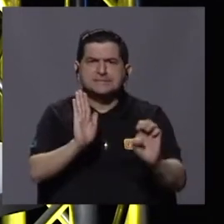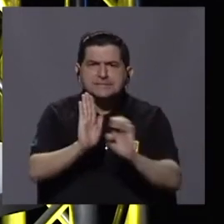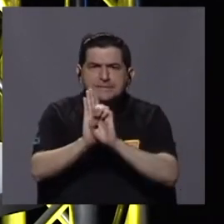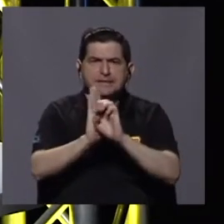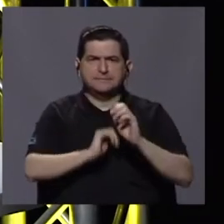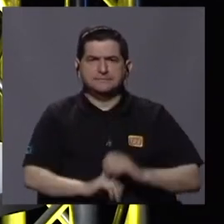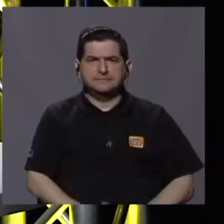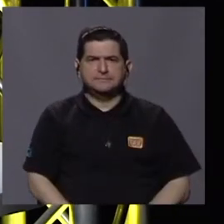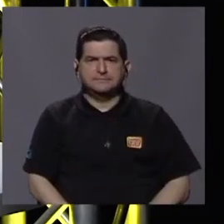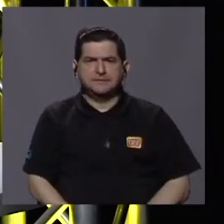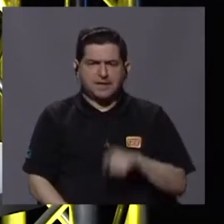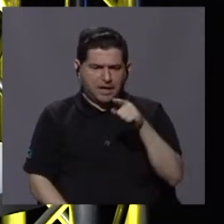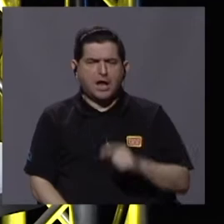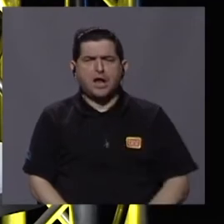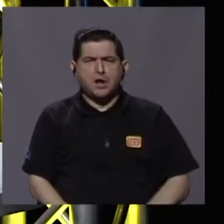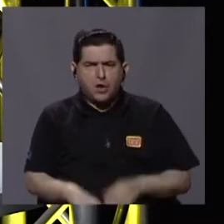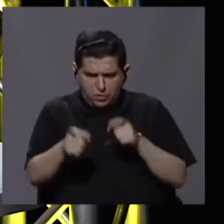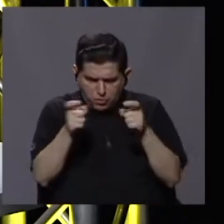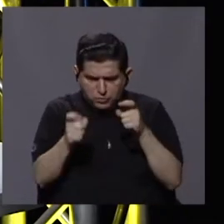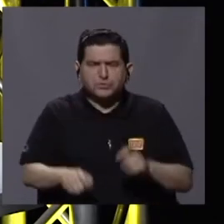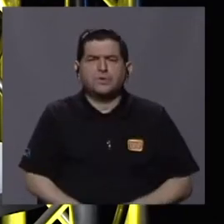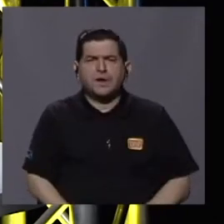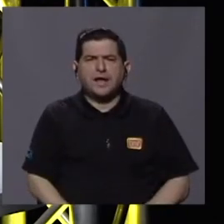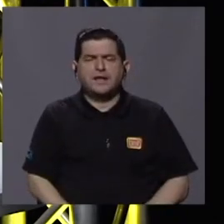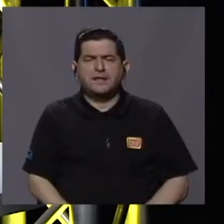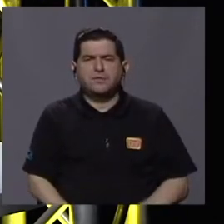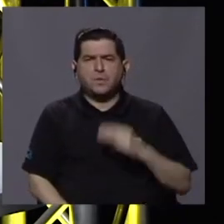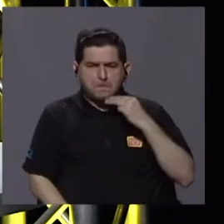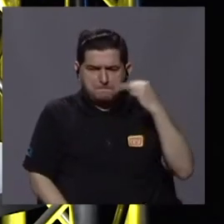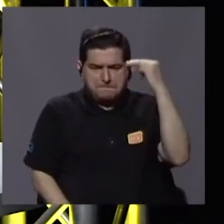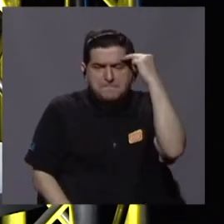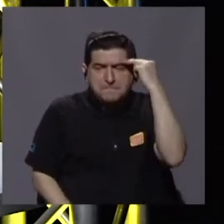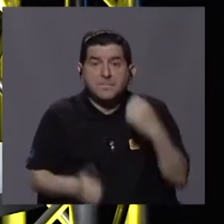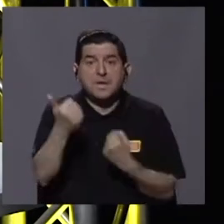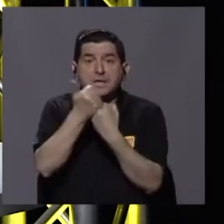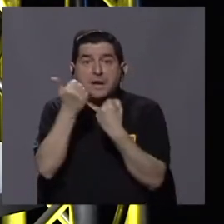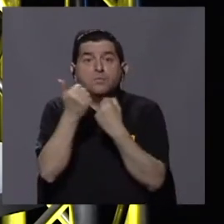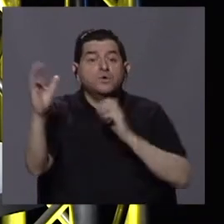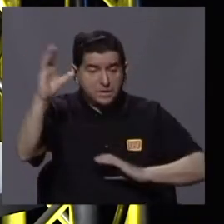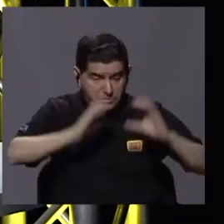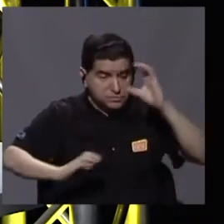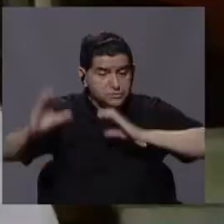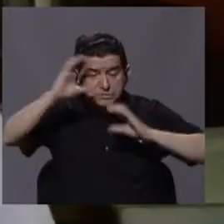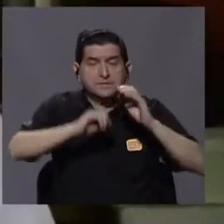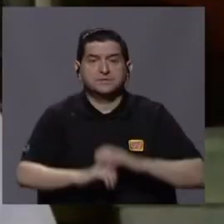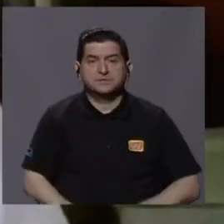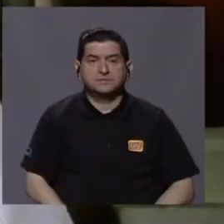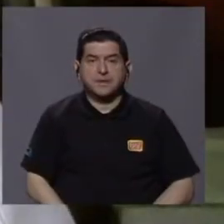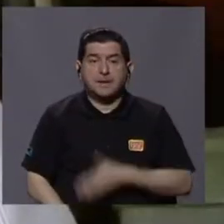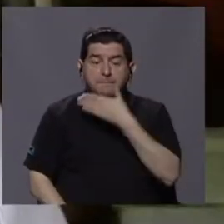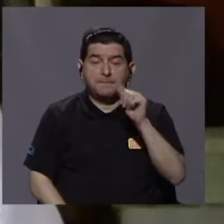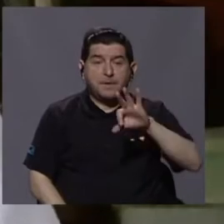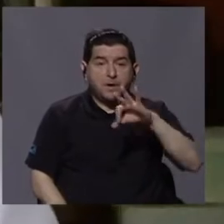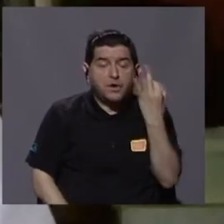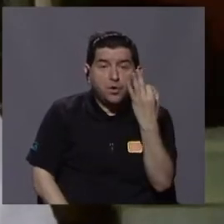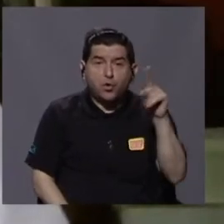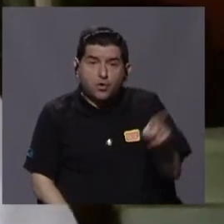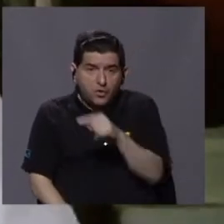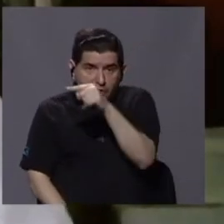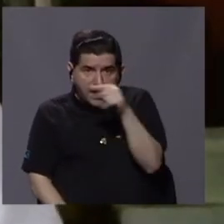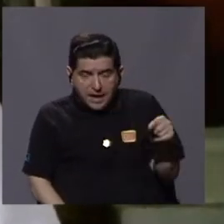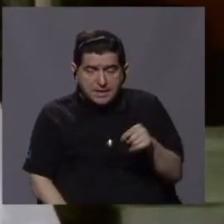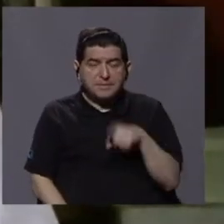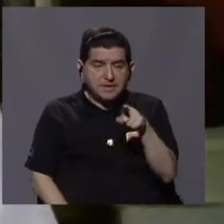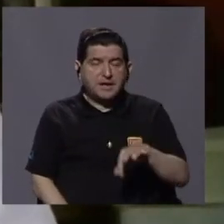un liderazgo sobrio maduro y por sobre todo apoyada por la ciencia la mejor manera de eliminar estas